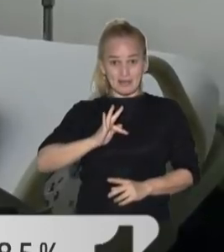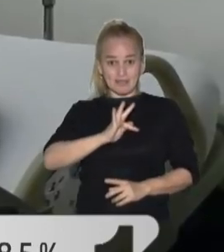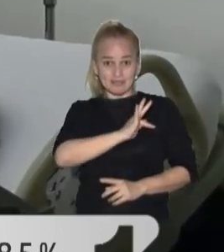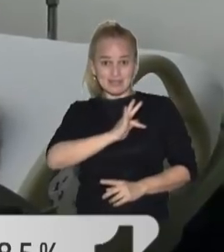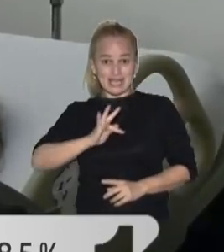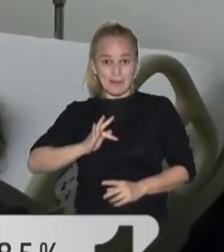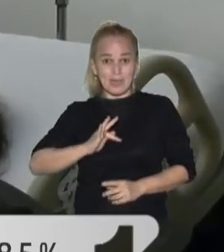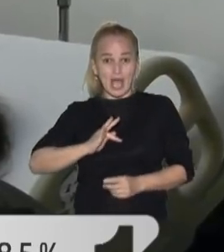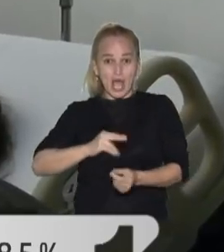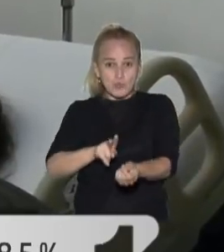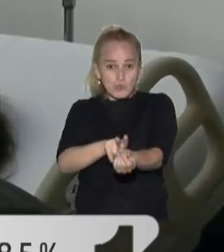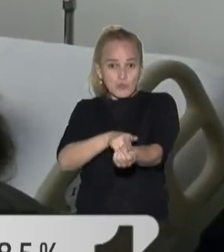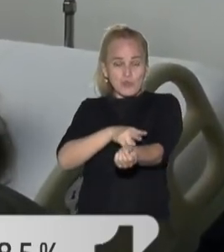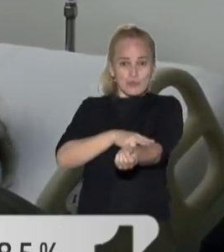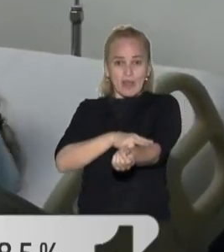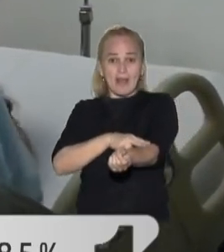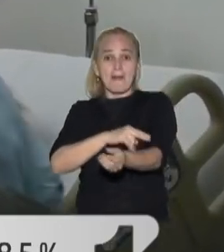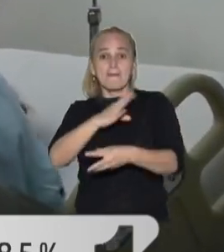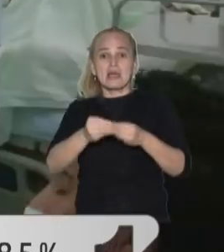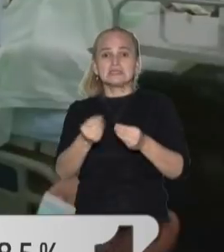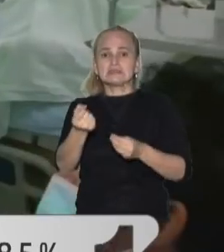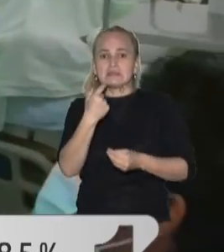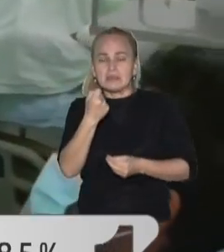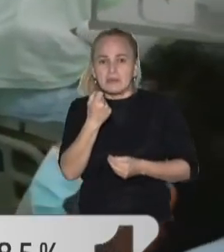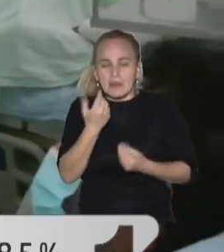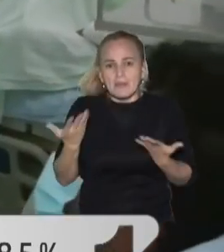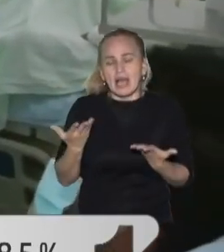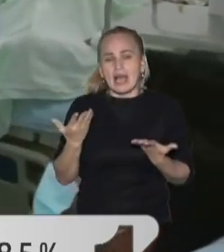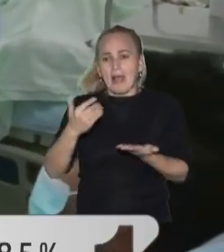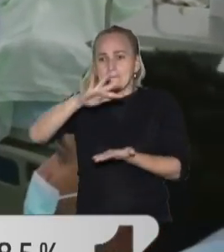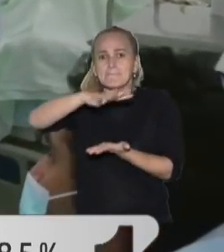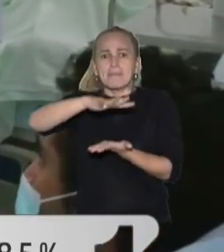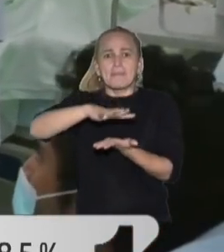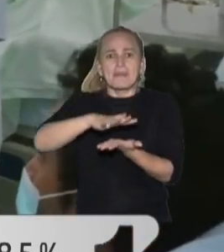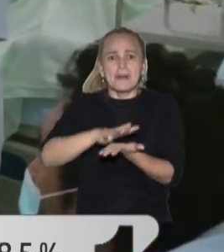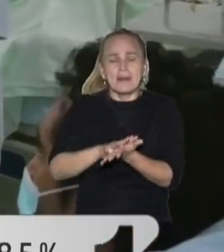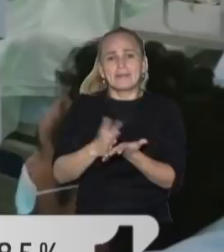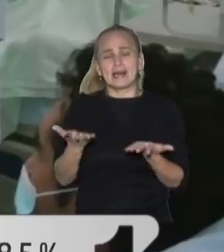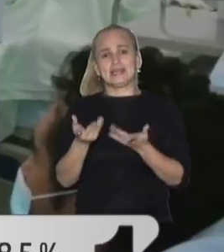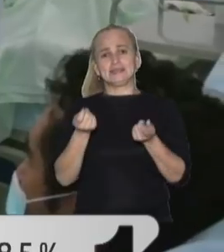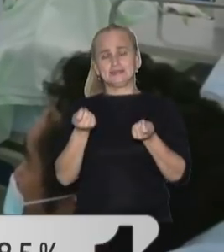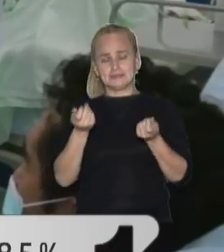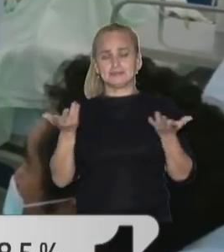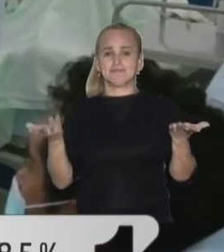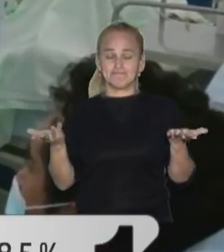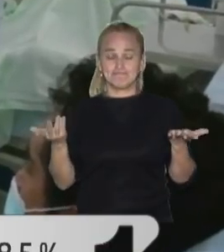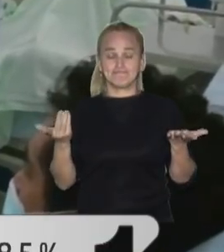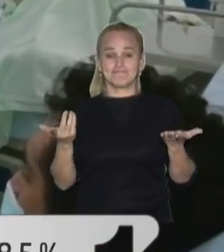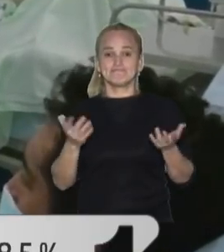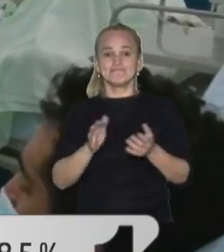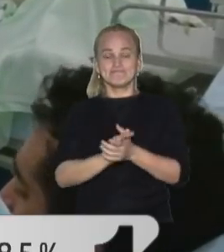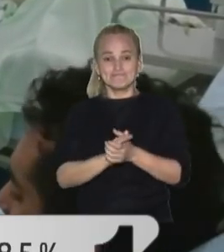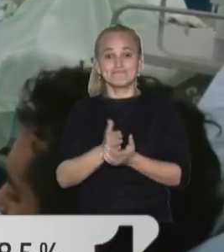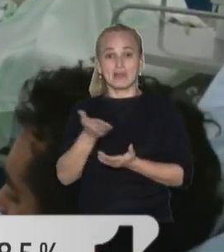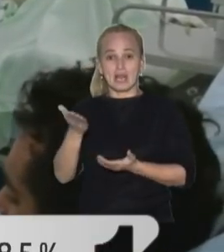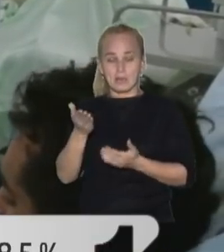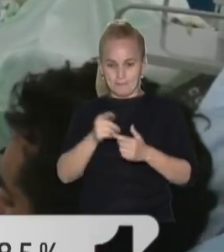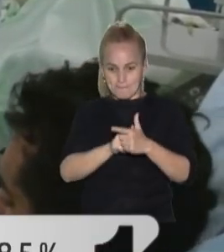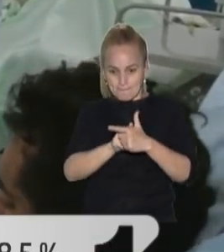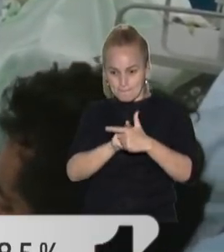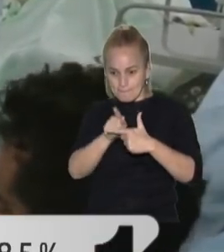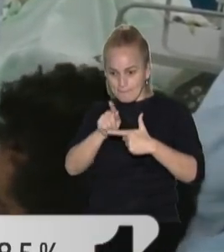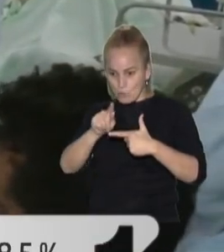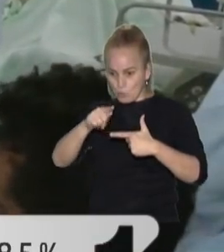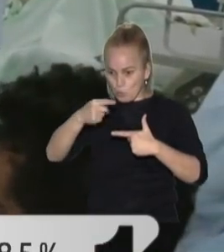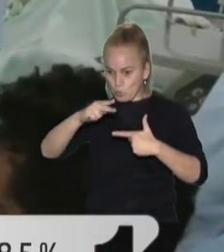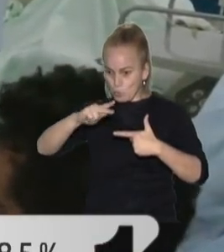e inclusive medicamentos, han presentado desabastecimiento. Llama la atención que en este pico los que más